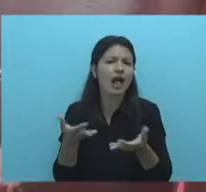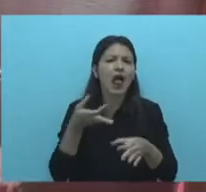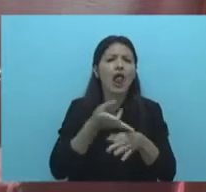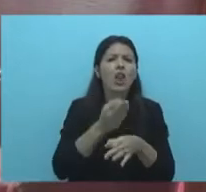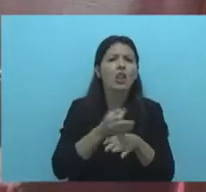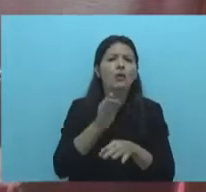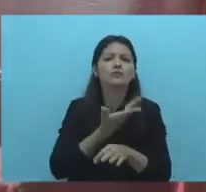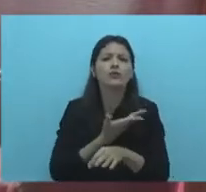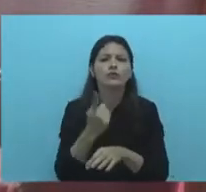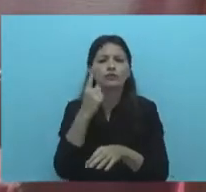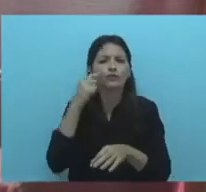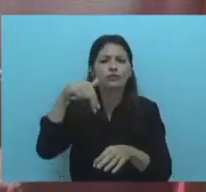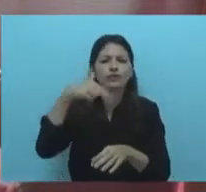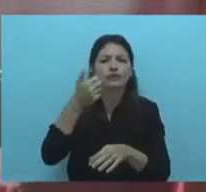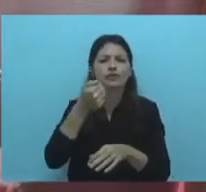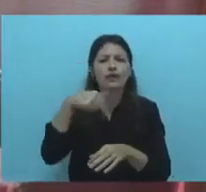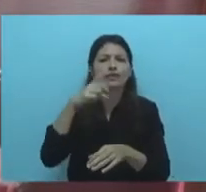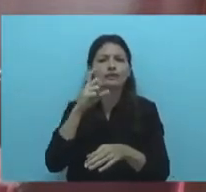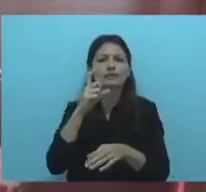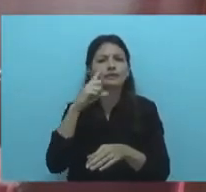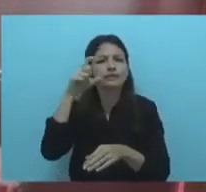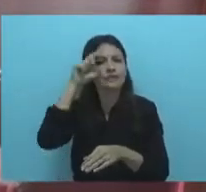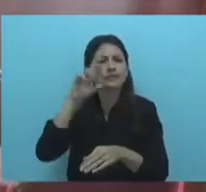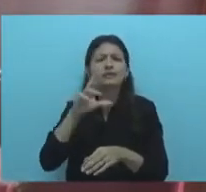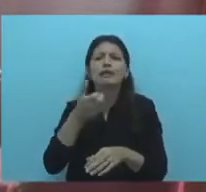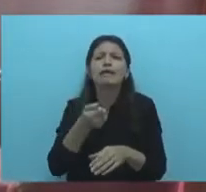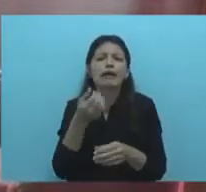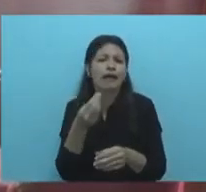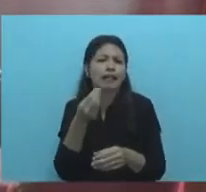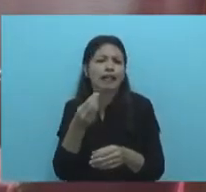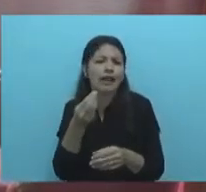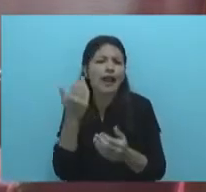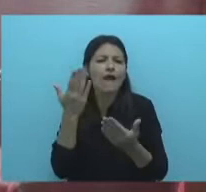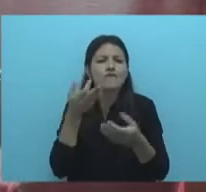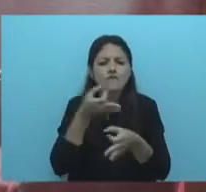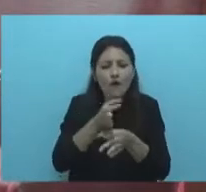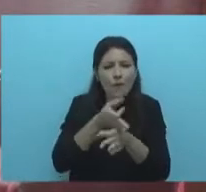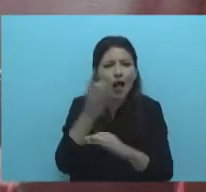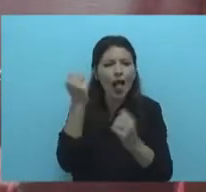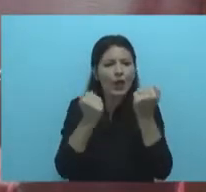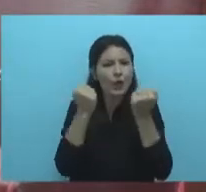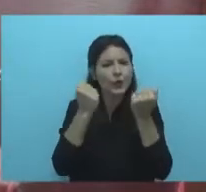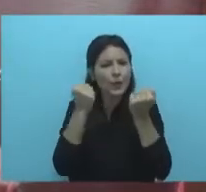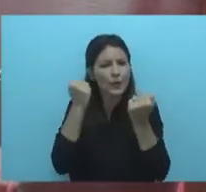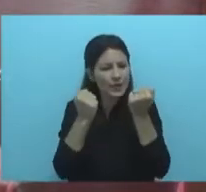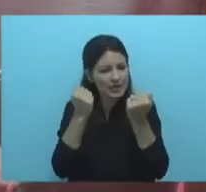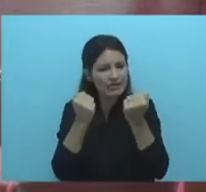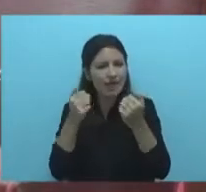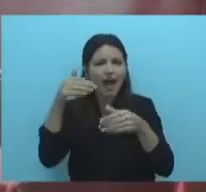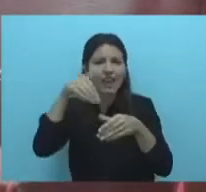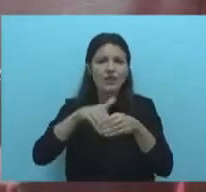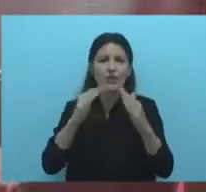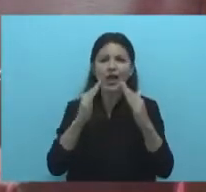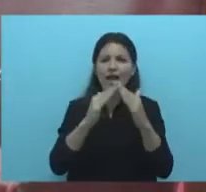financiera, tributaria y la formación acerca de la educación de la economía doméstica,